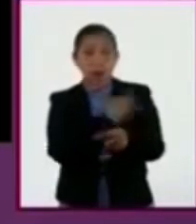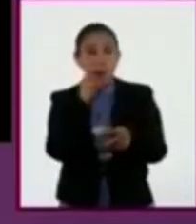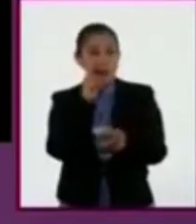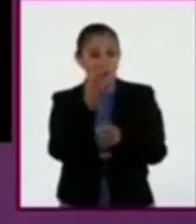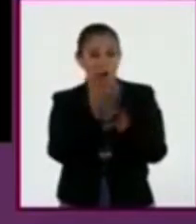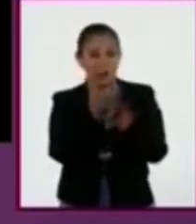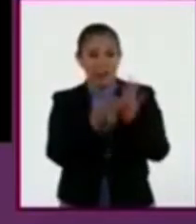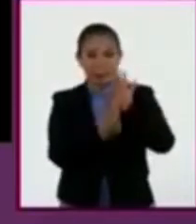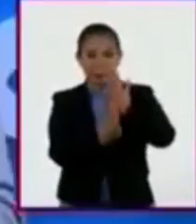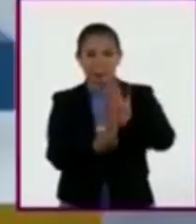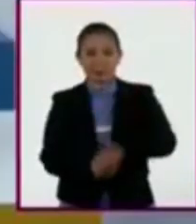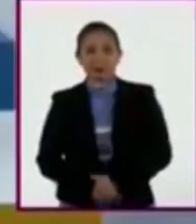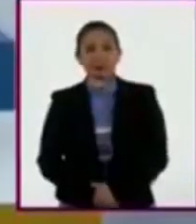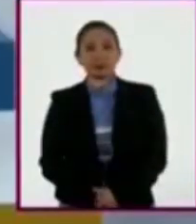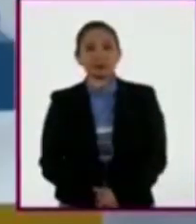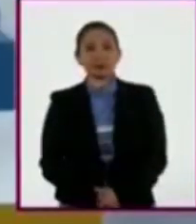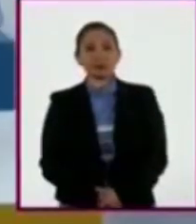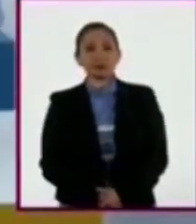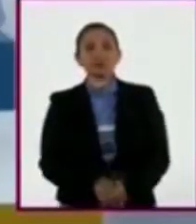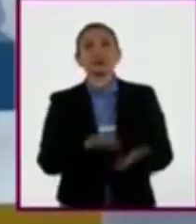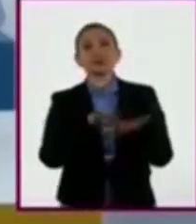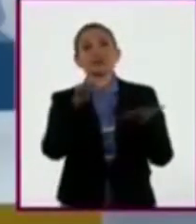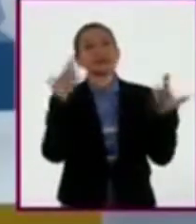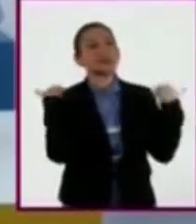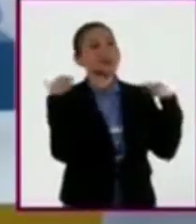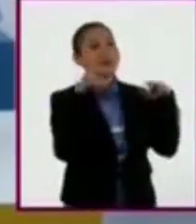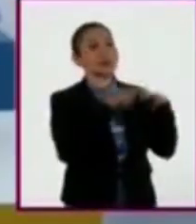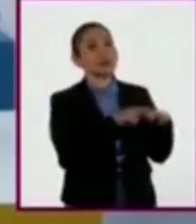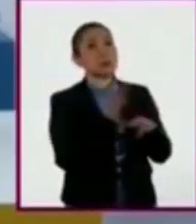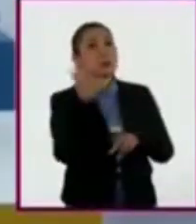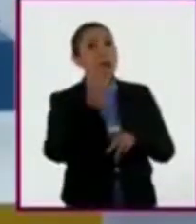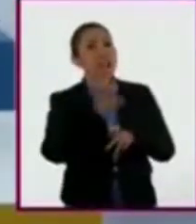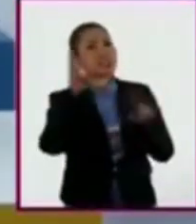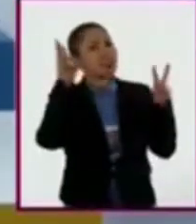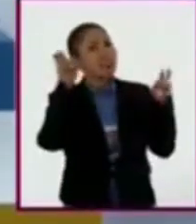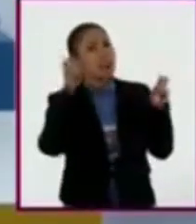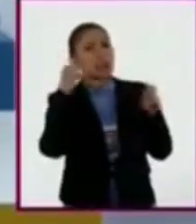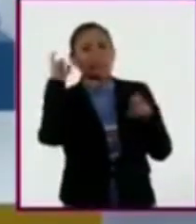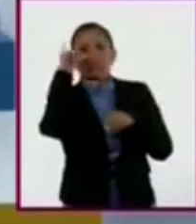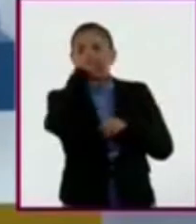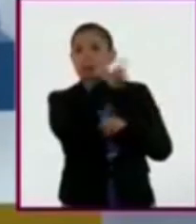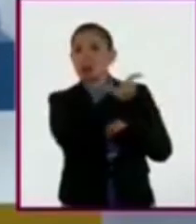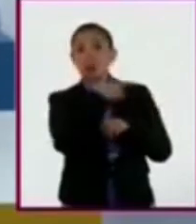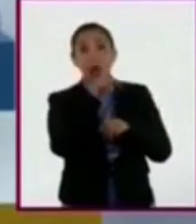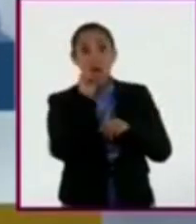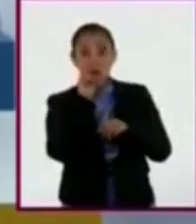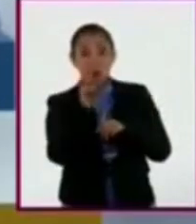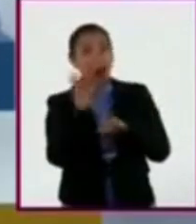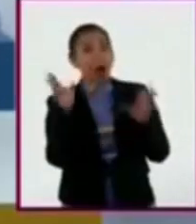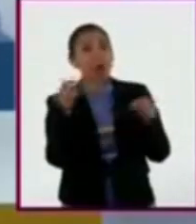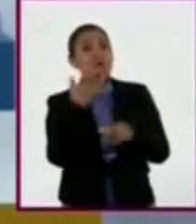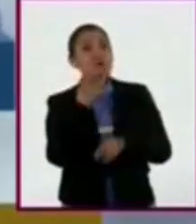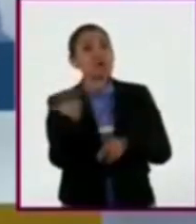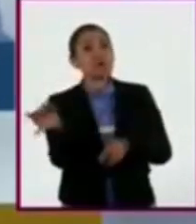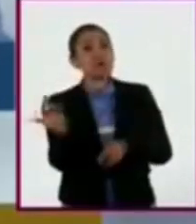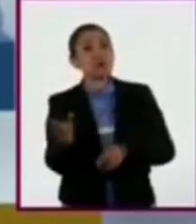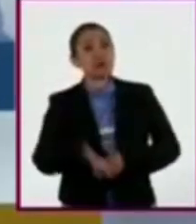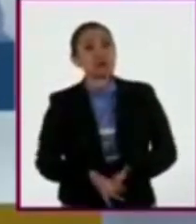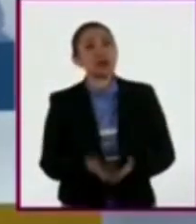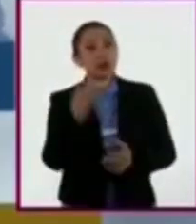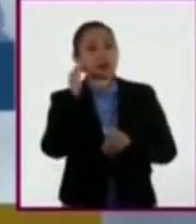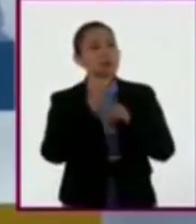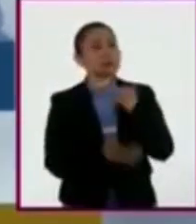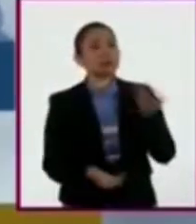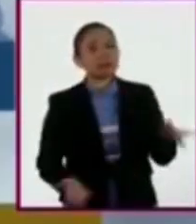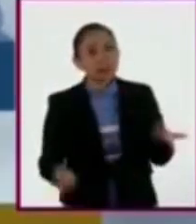que estamos mostrando en pantalla. Gracias, profe. Parecía un tema complicado, pero al final es sencillo. Para